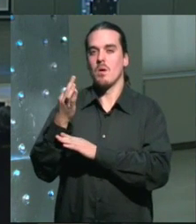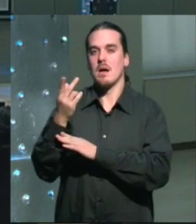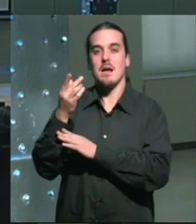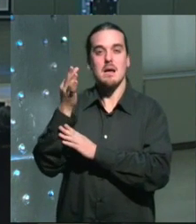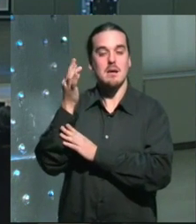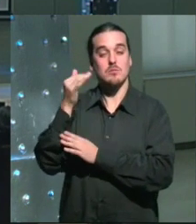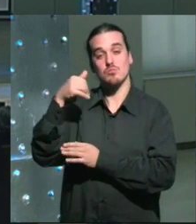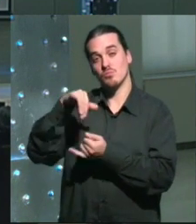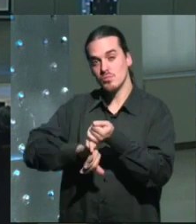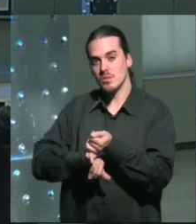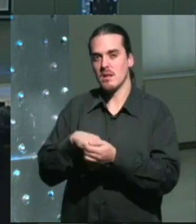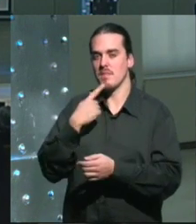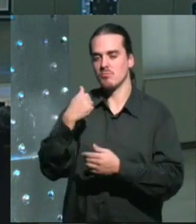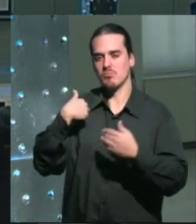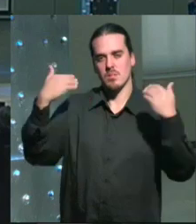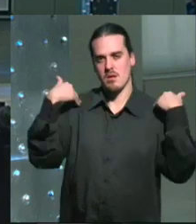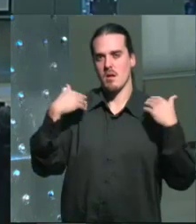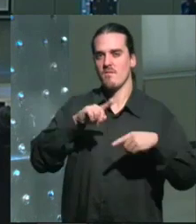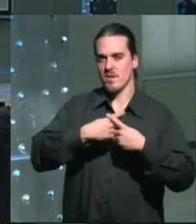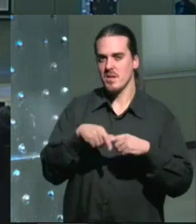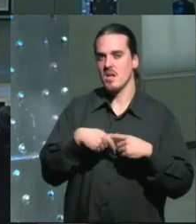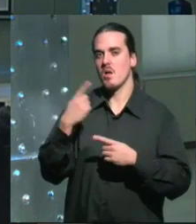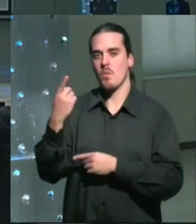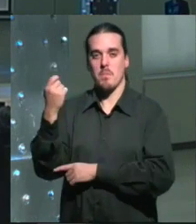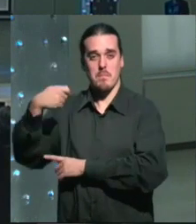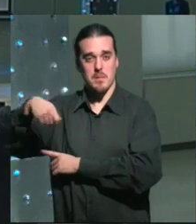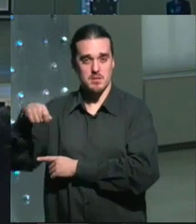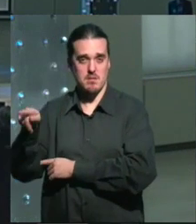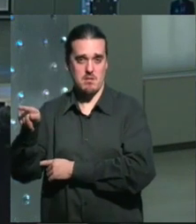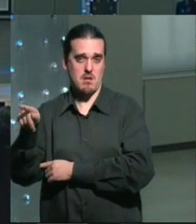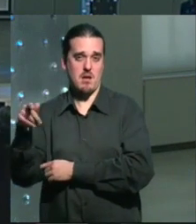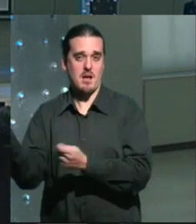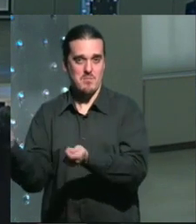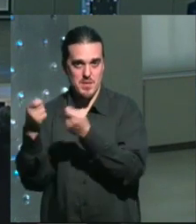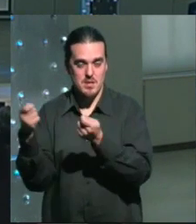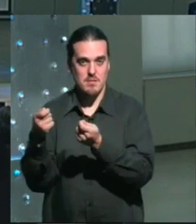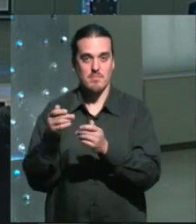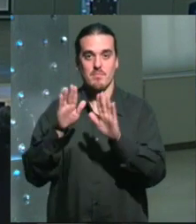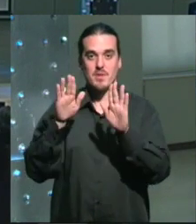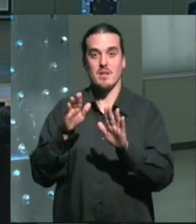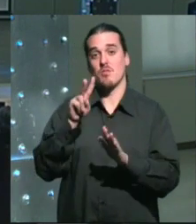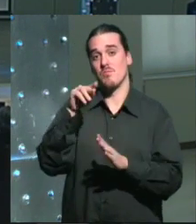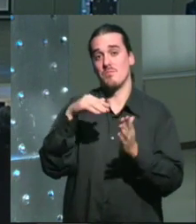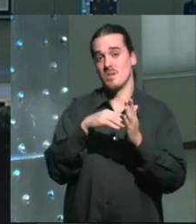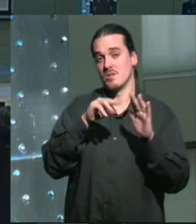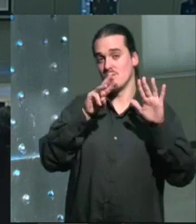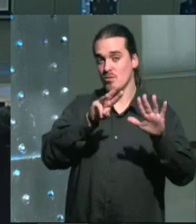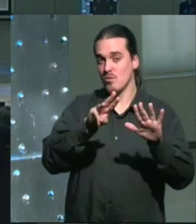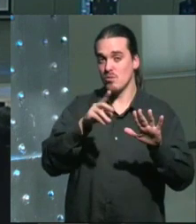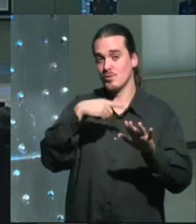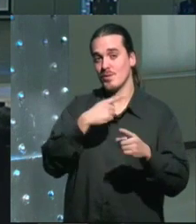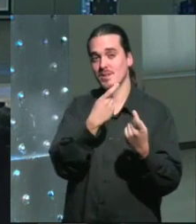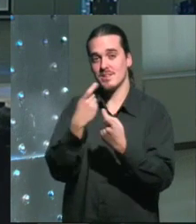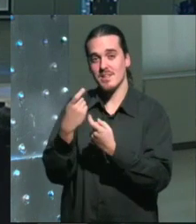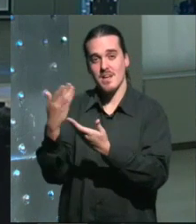campaña. Por consiguiente, no podíamos contar tanto con ella como lo hicimos después. Eso por un lado. Y por otro, que en el 2008 necesitábamos su ayuda mucho más que en el 2000. En